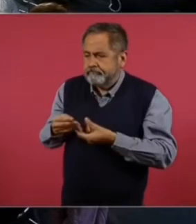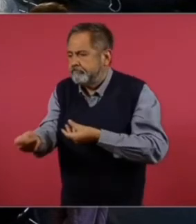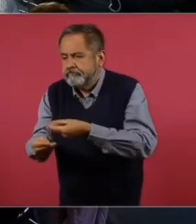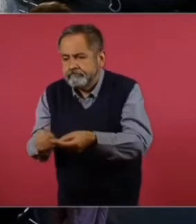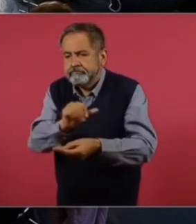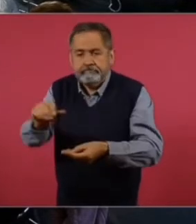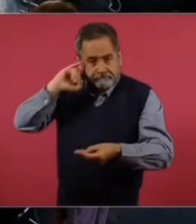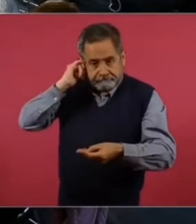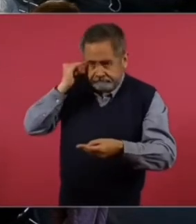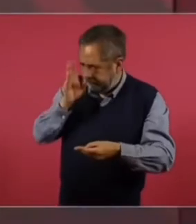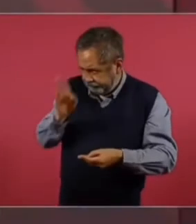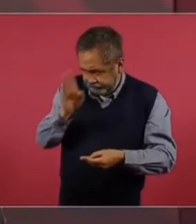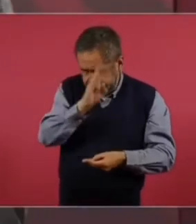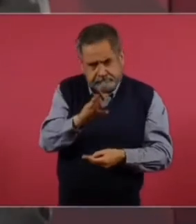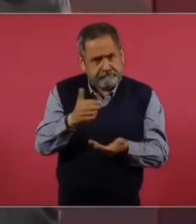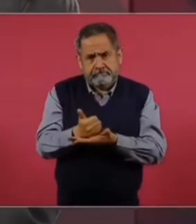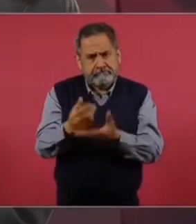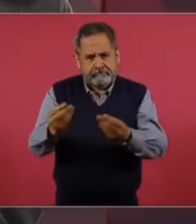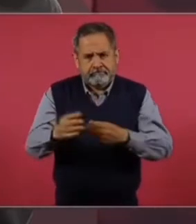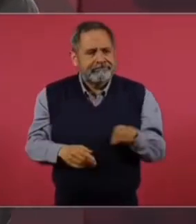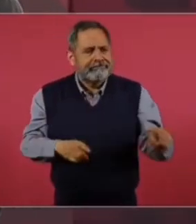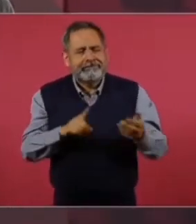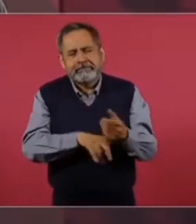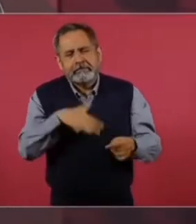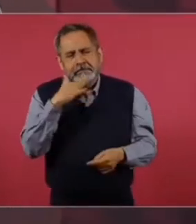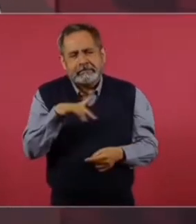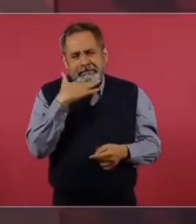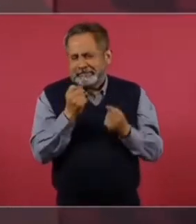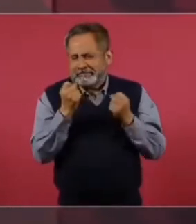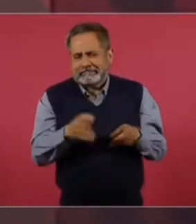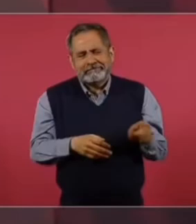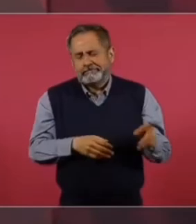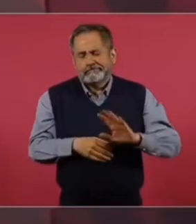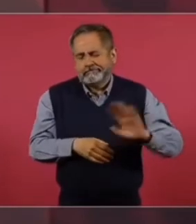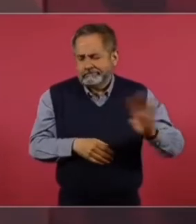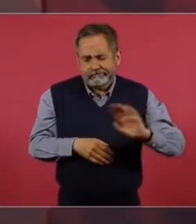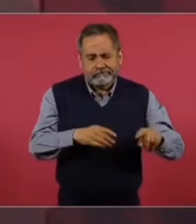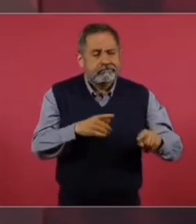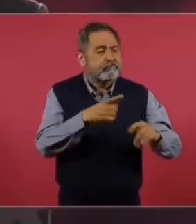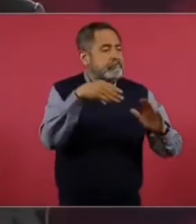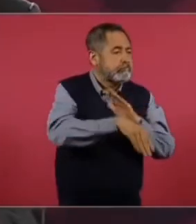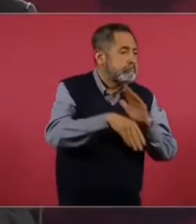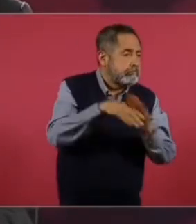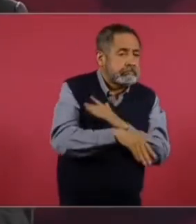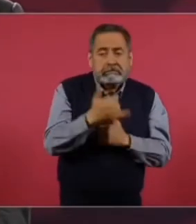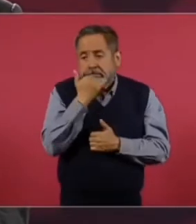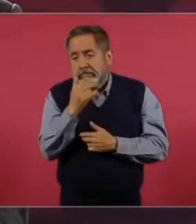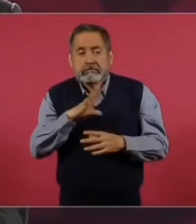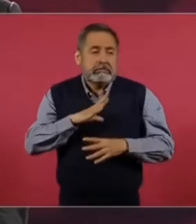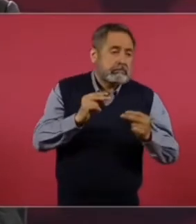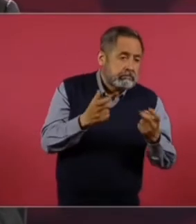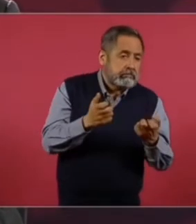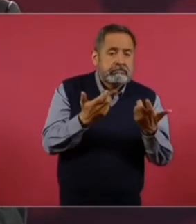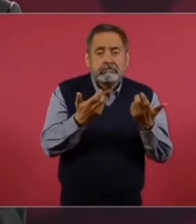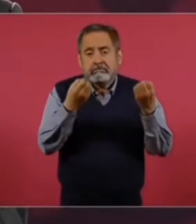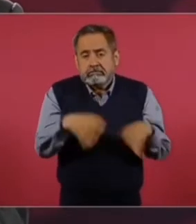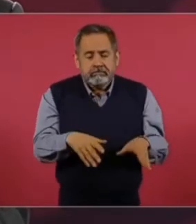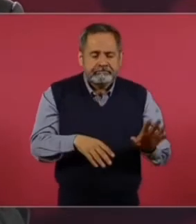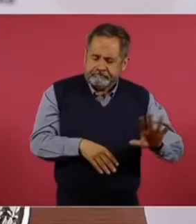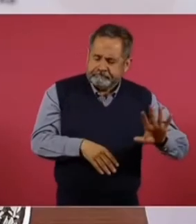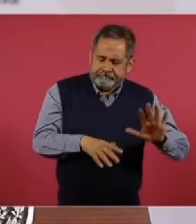evitar actos de corrupción y quiebras en este tipo